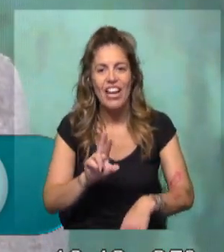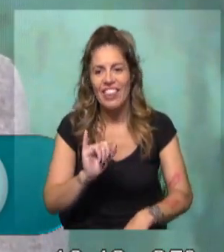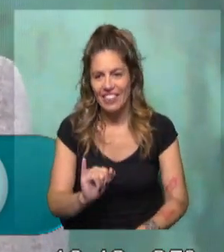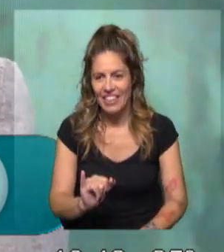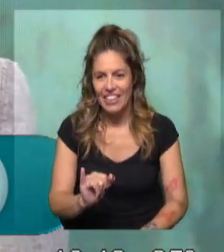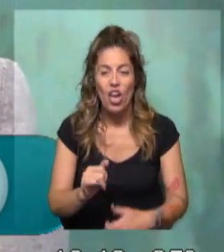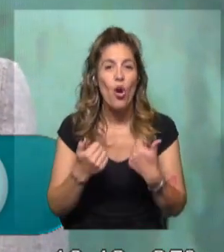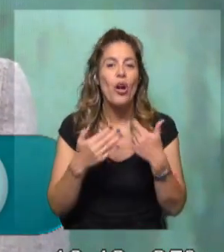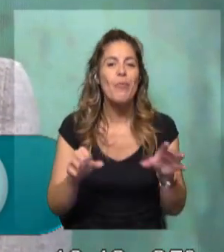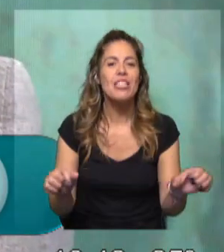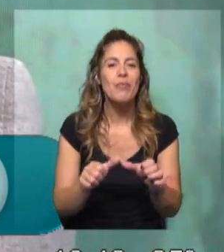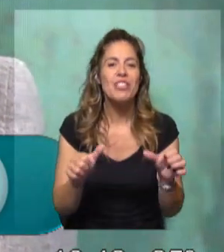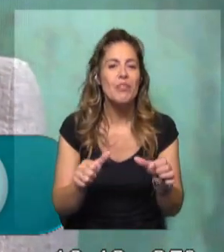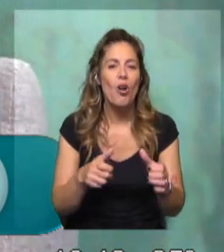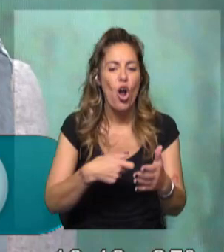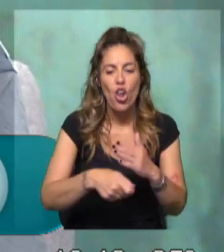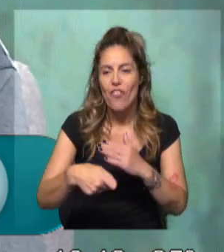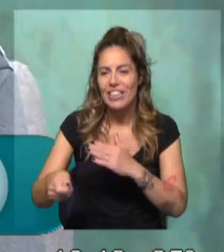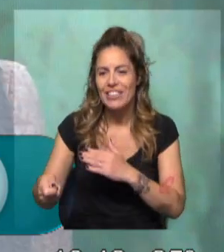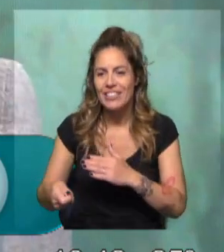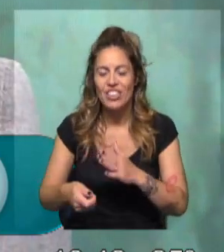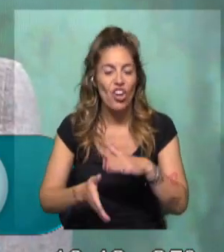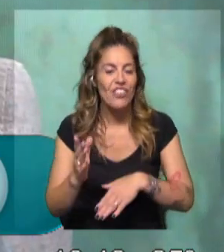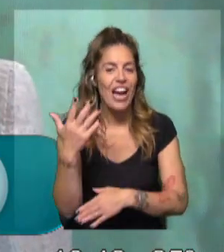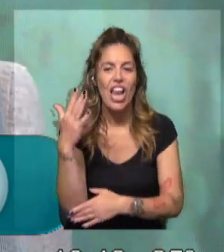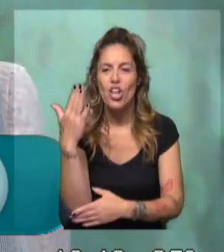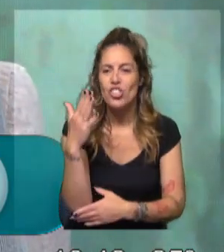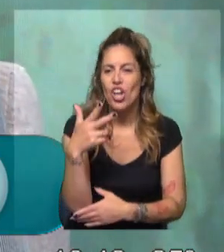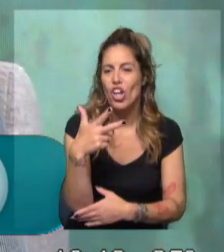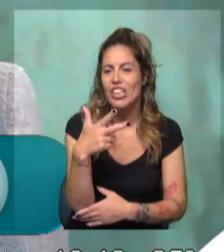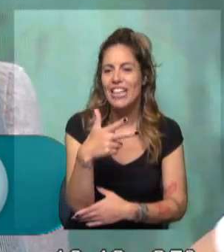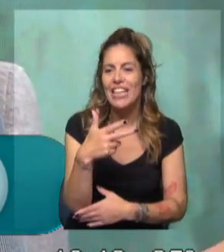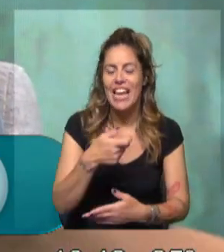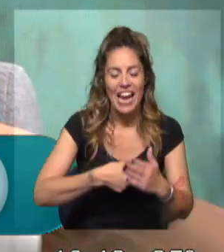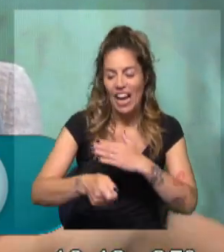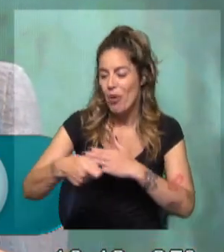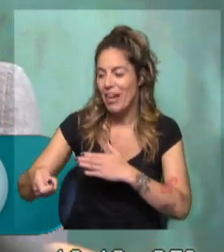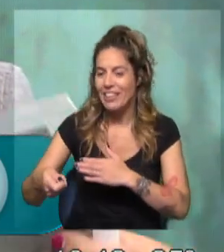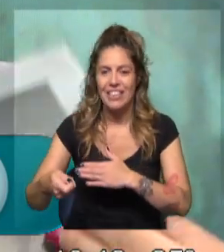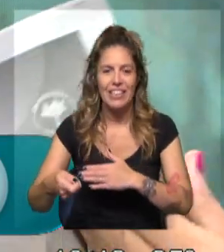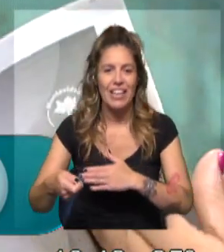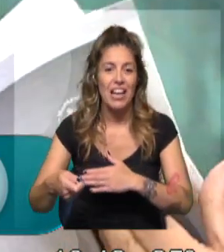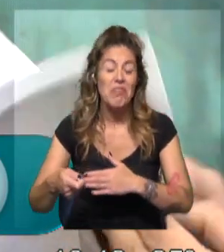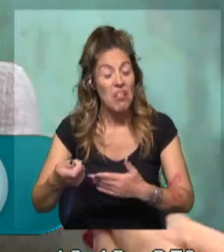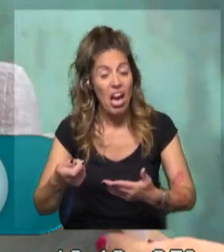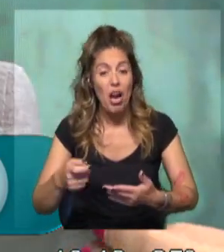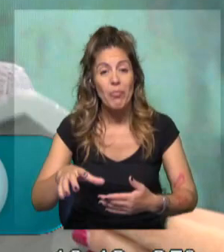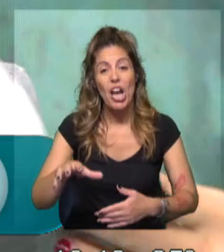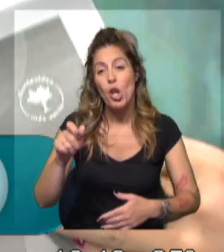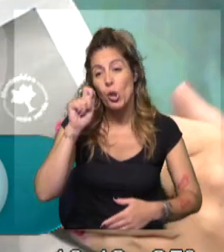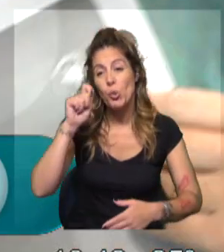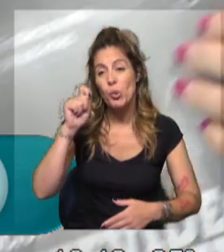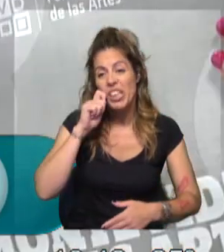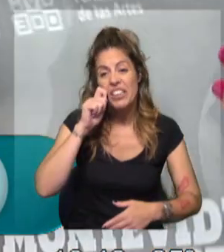unos volantecitos, iba a los hoteles y repartía. Y los tipos me decían, ah, nos interesa porque los turistas que vienen del interior o del exterior preguntan